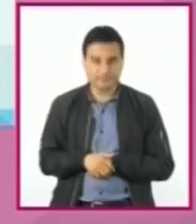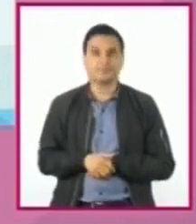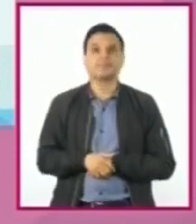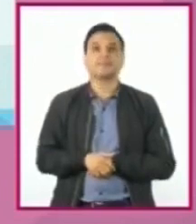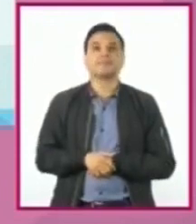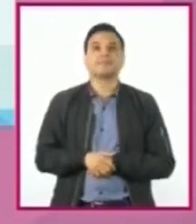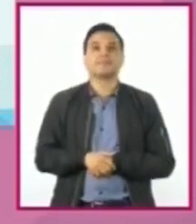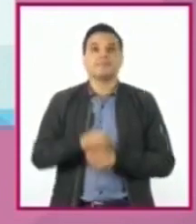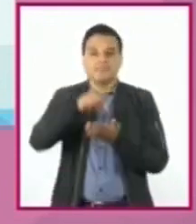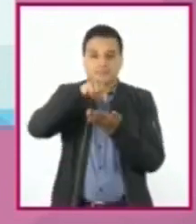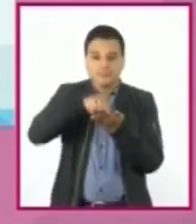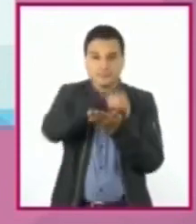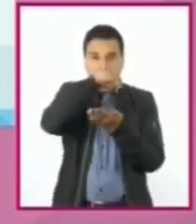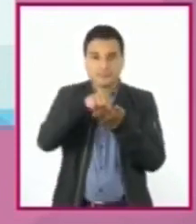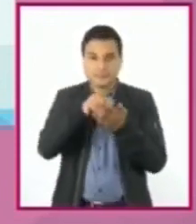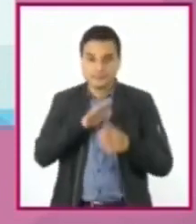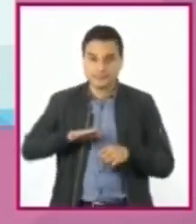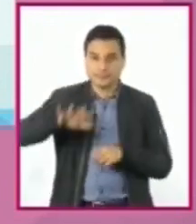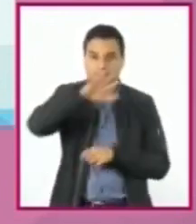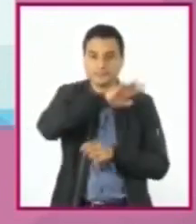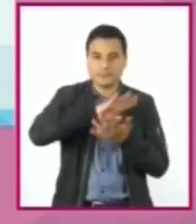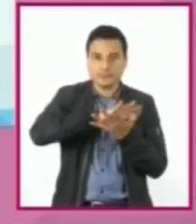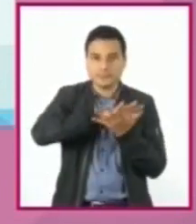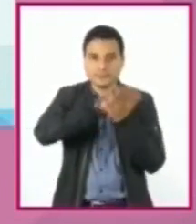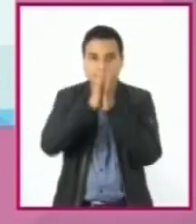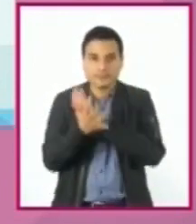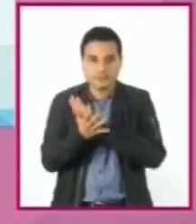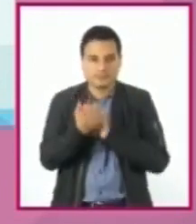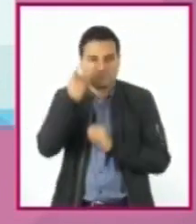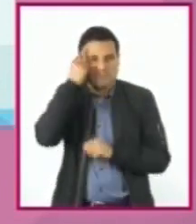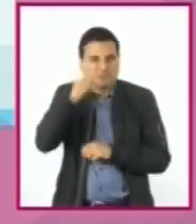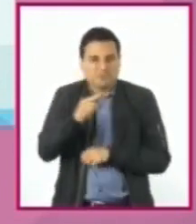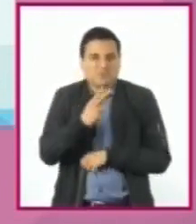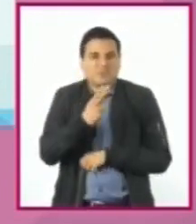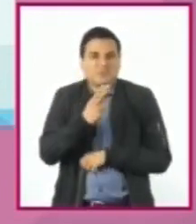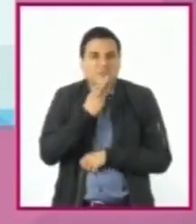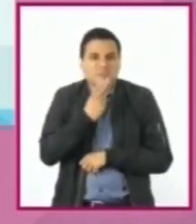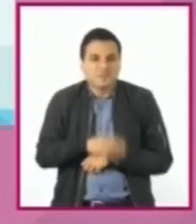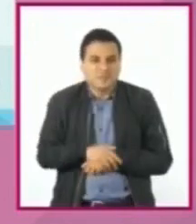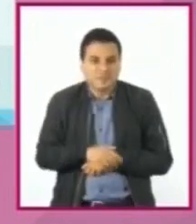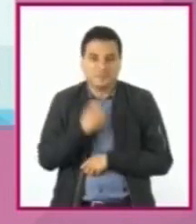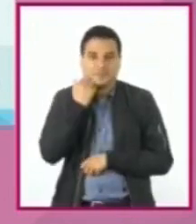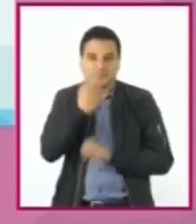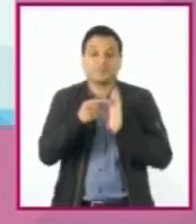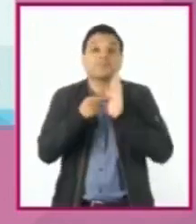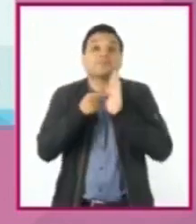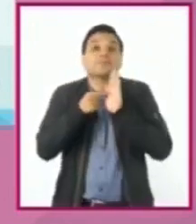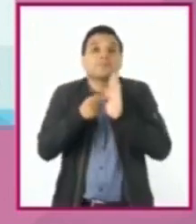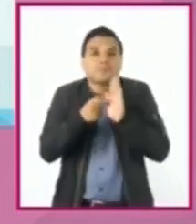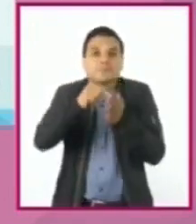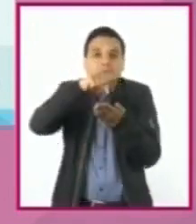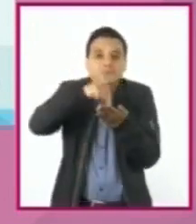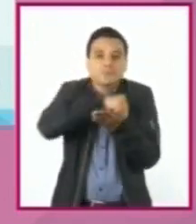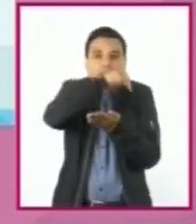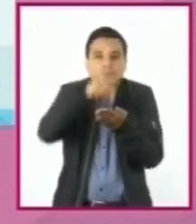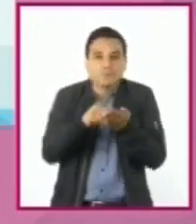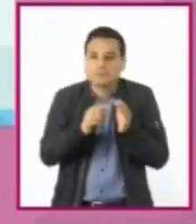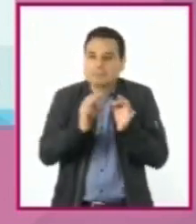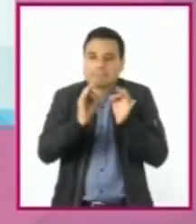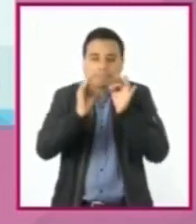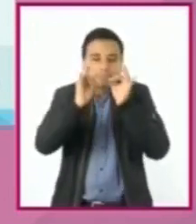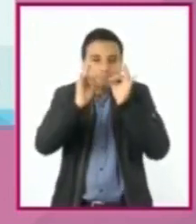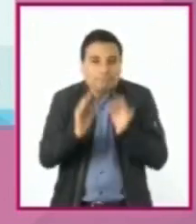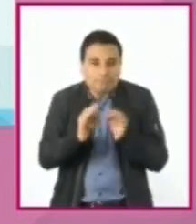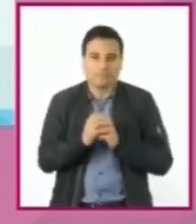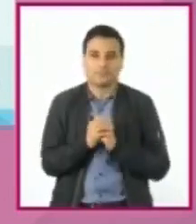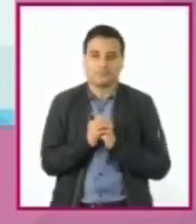espacio geográfico buscan trazar todo o una parte de la superficie del planeta de la forma más exacta.